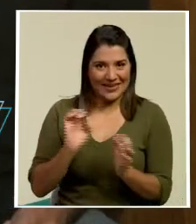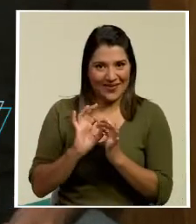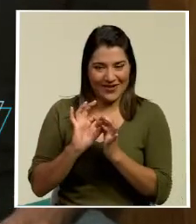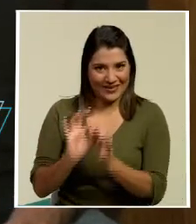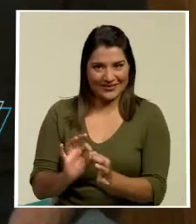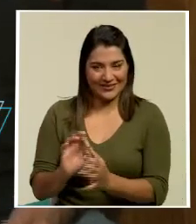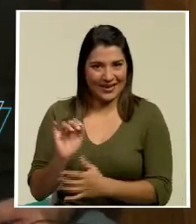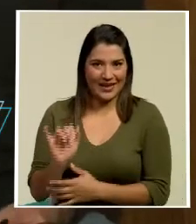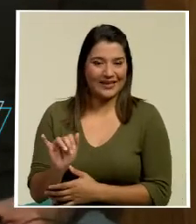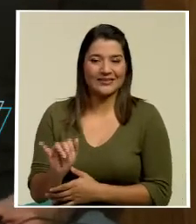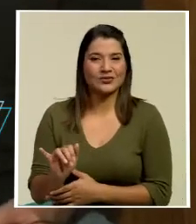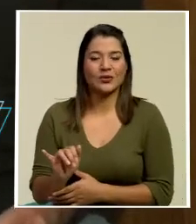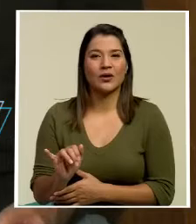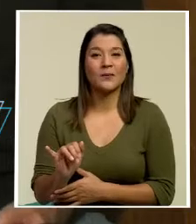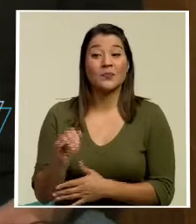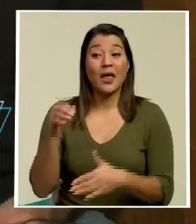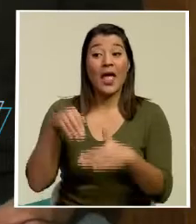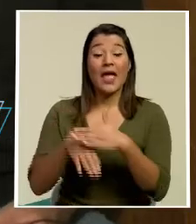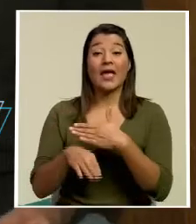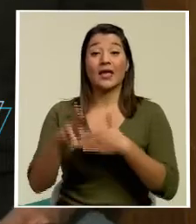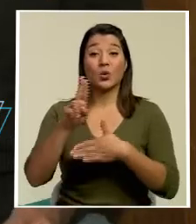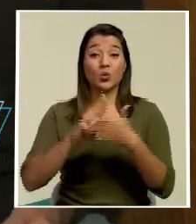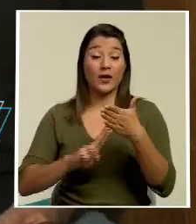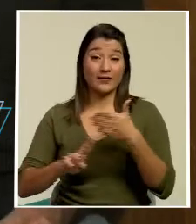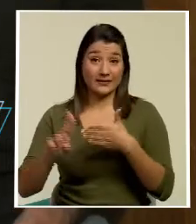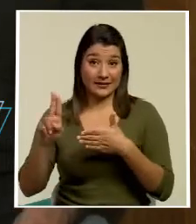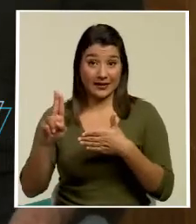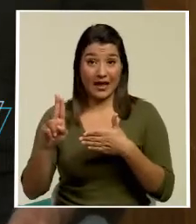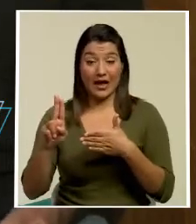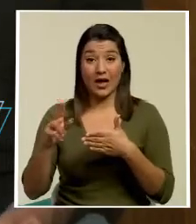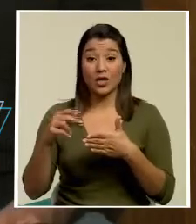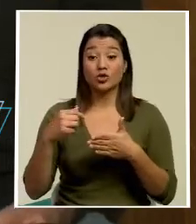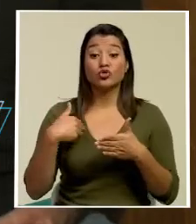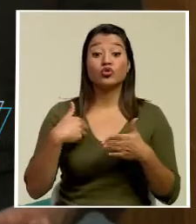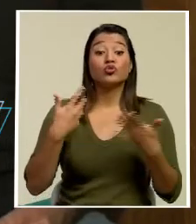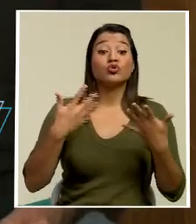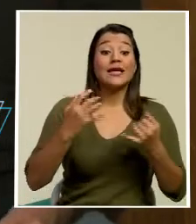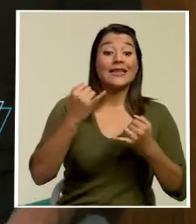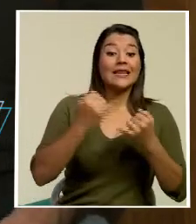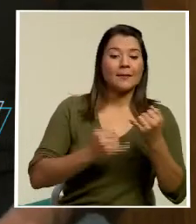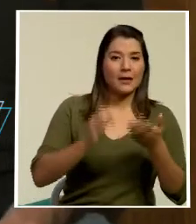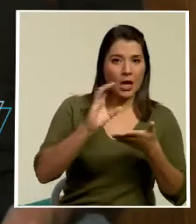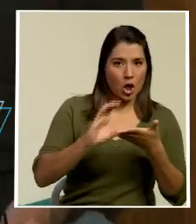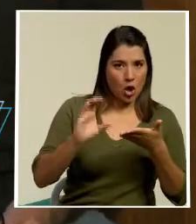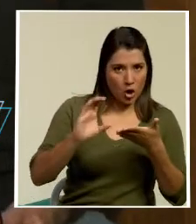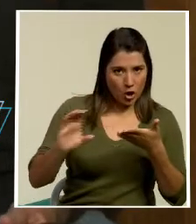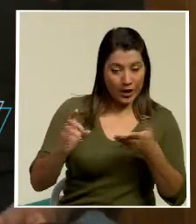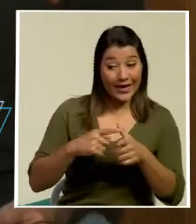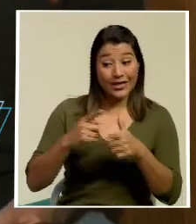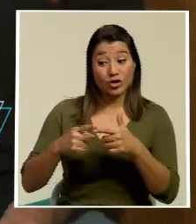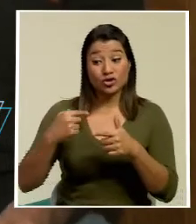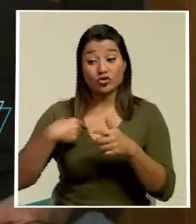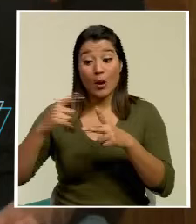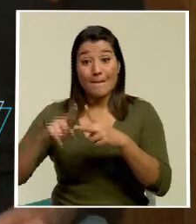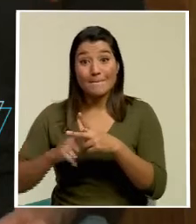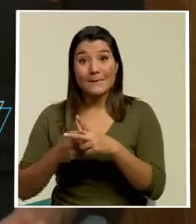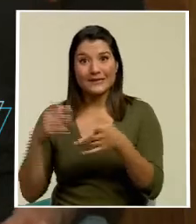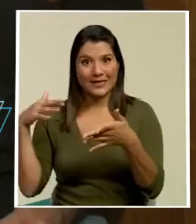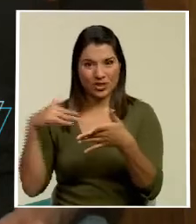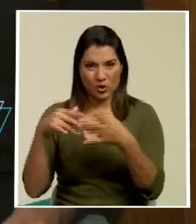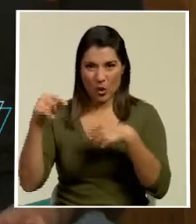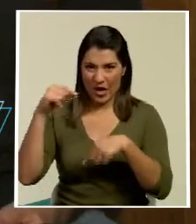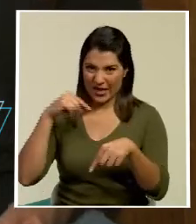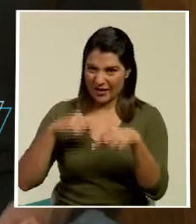para eso. En la universidad, bueno, después de salir del colegio, empecé estudiando química, de ahí no